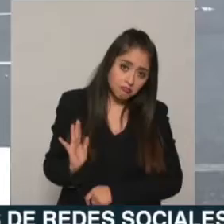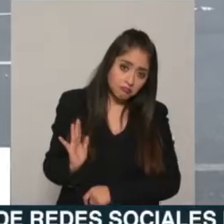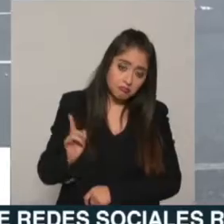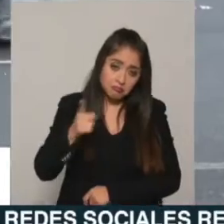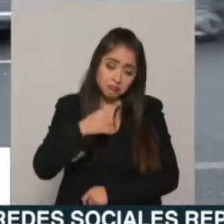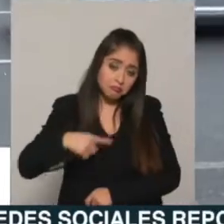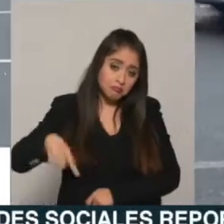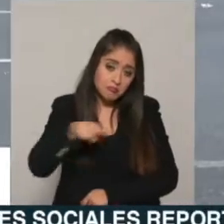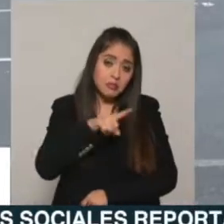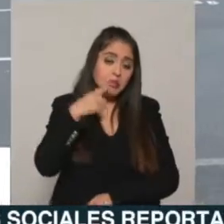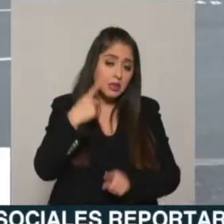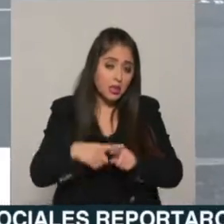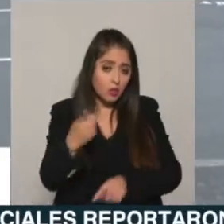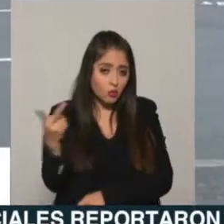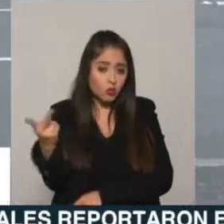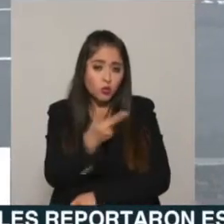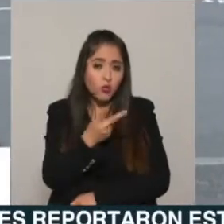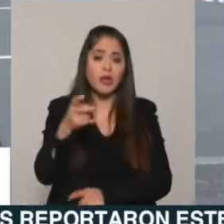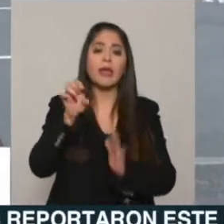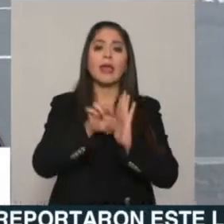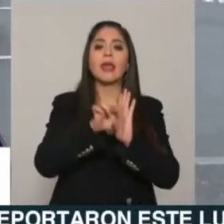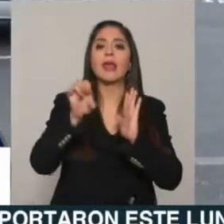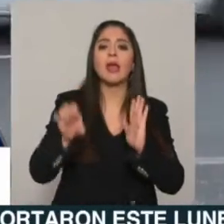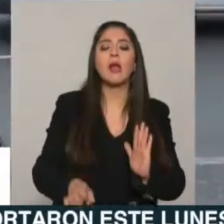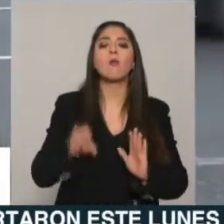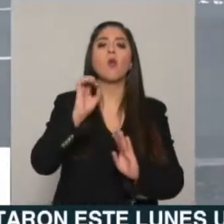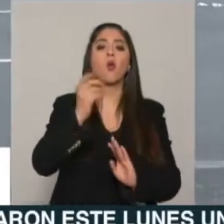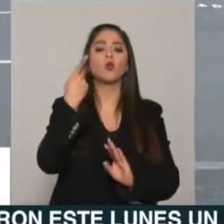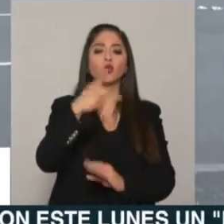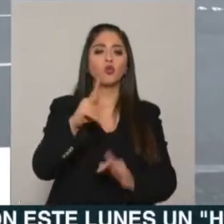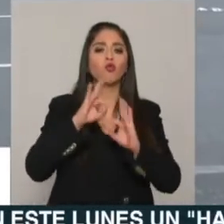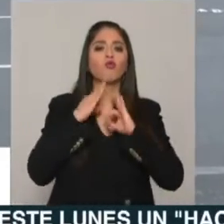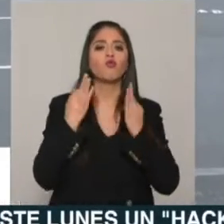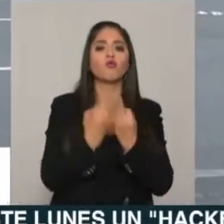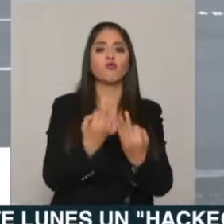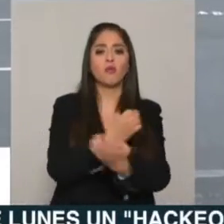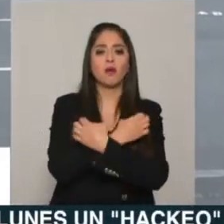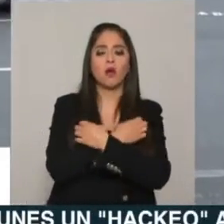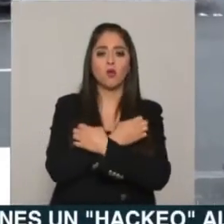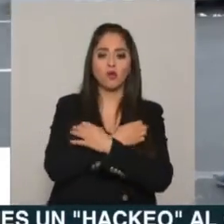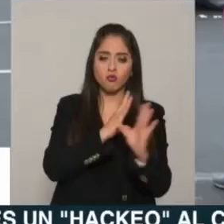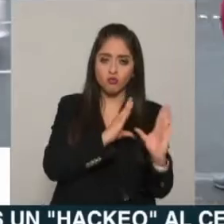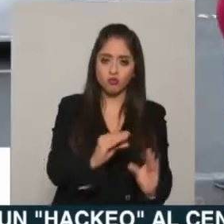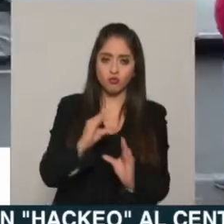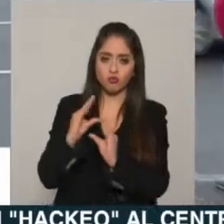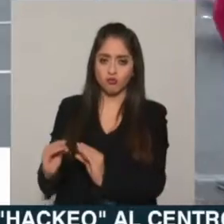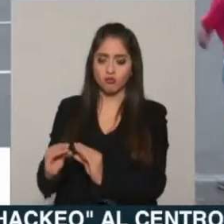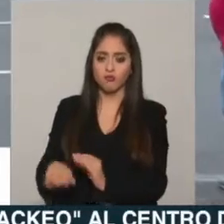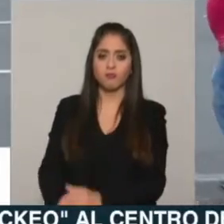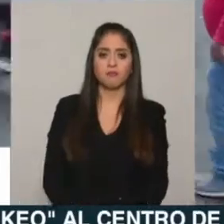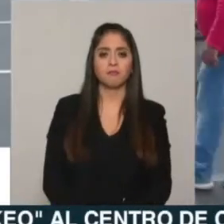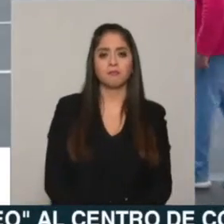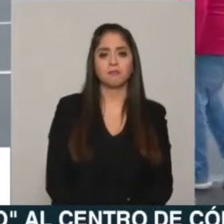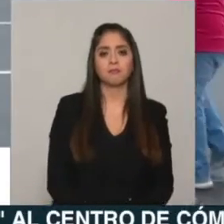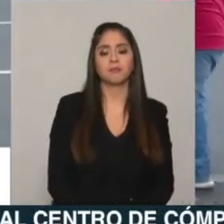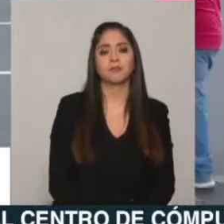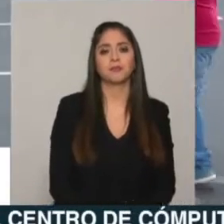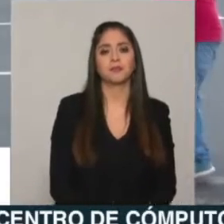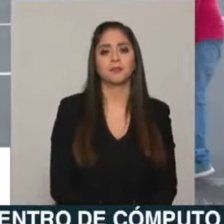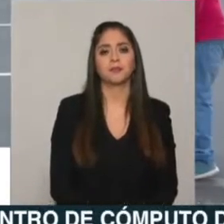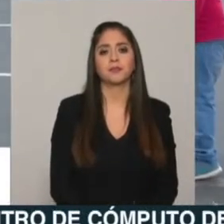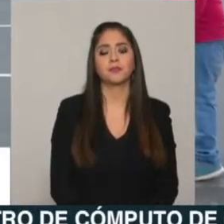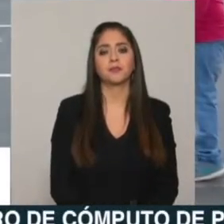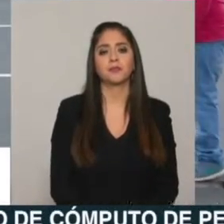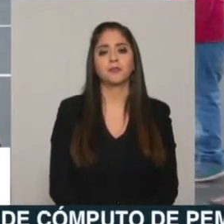sus padres qué ejemplos o qué educación les están manifestando. Eso,